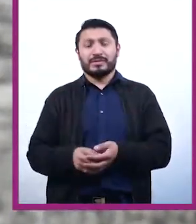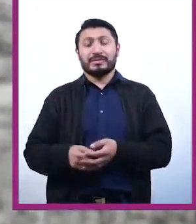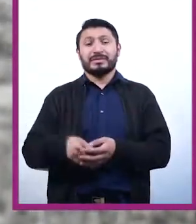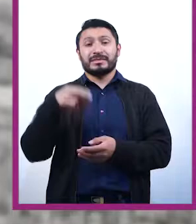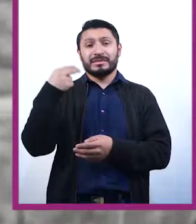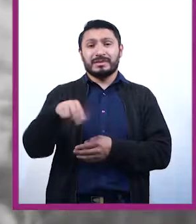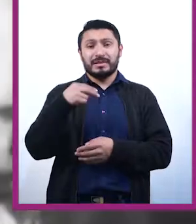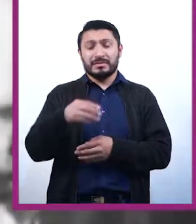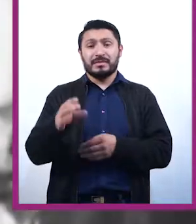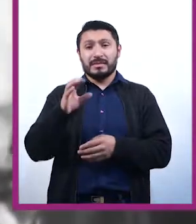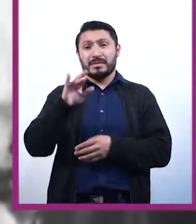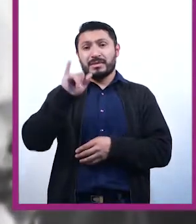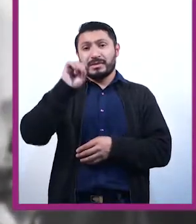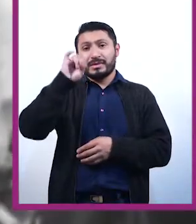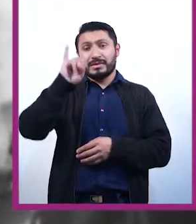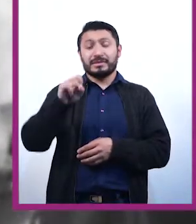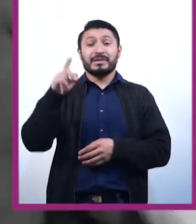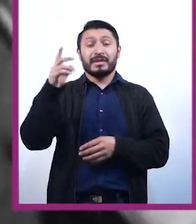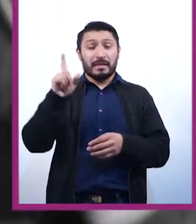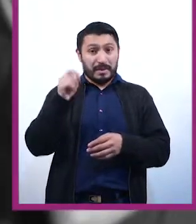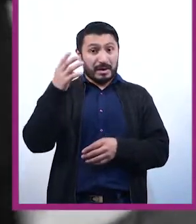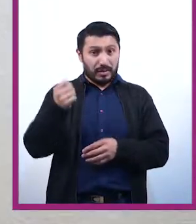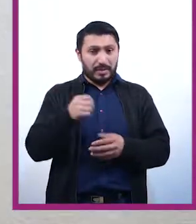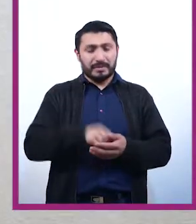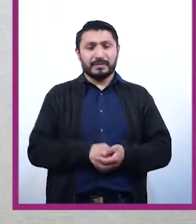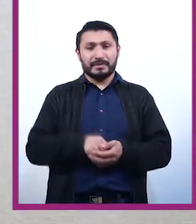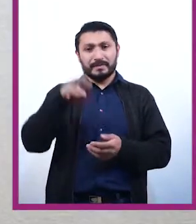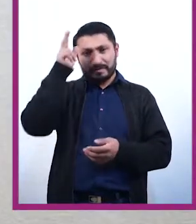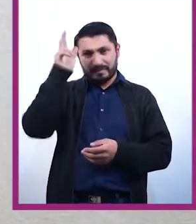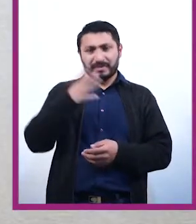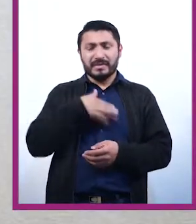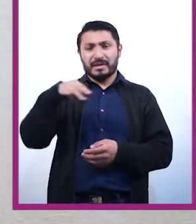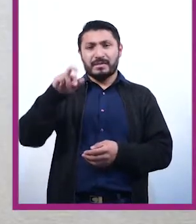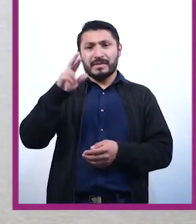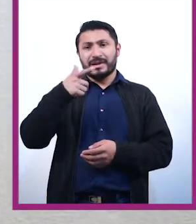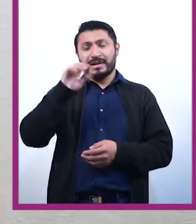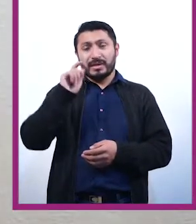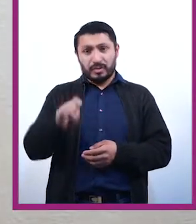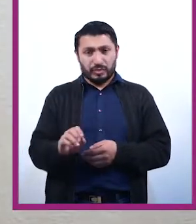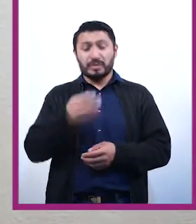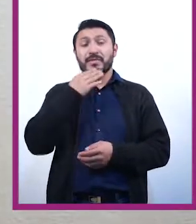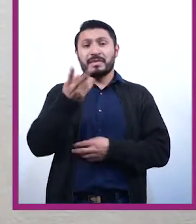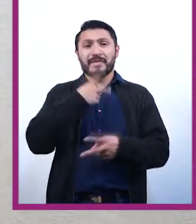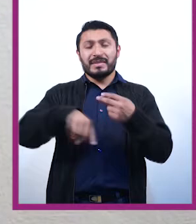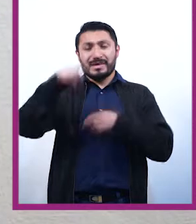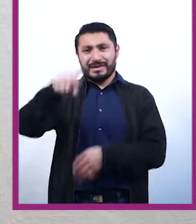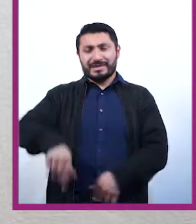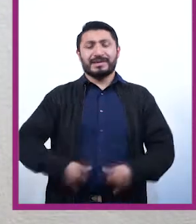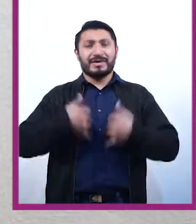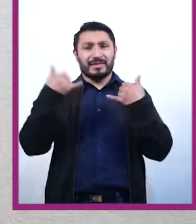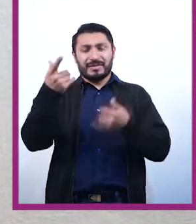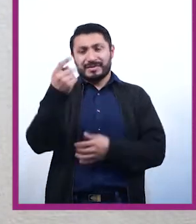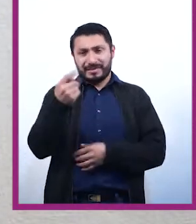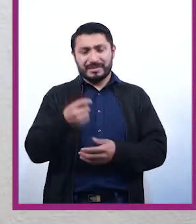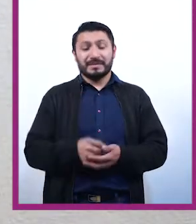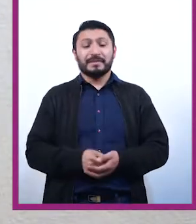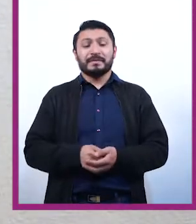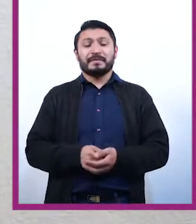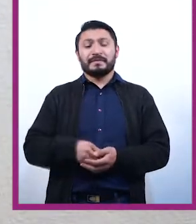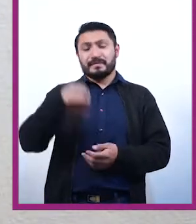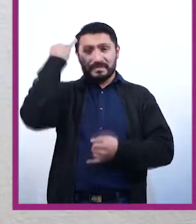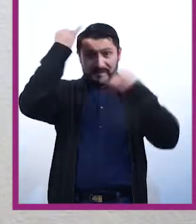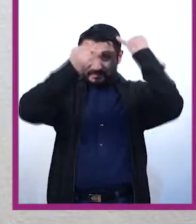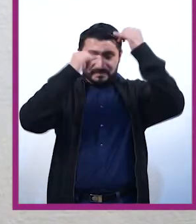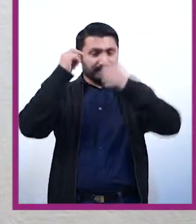los tiempos, la llamada crisis del 29. Hola, ¿qué tal amigos? Soy Margot Cortázar y les doy la bienvenida a Jóvenes en